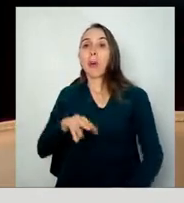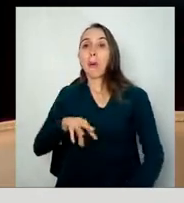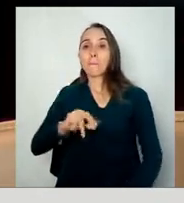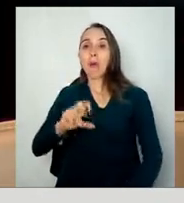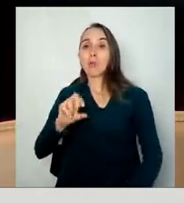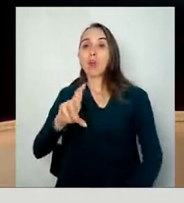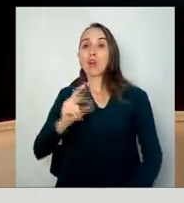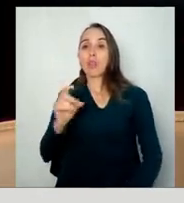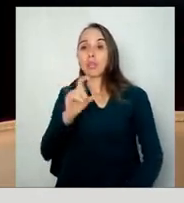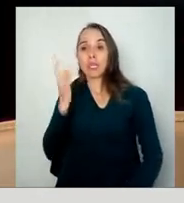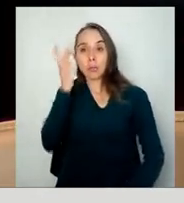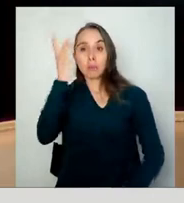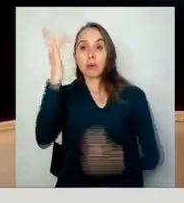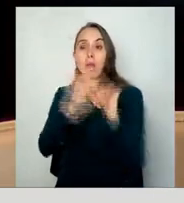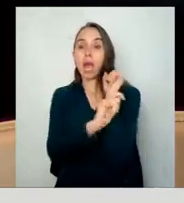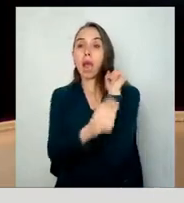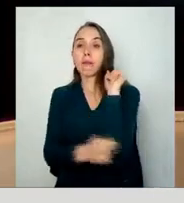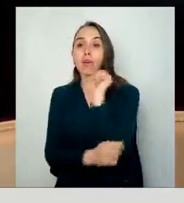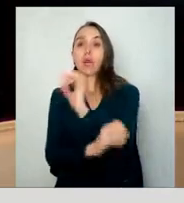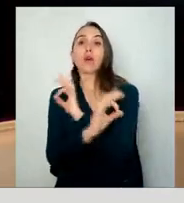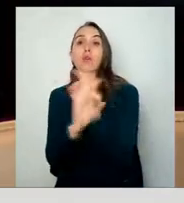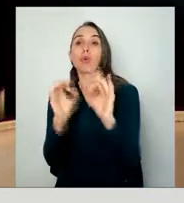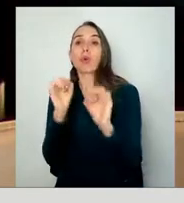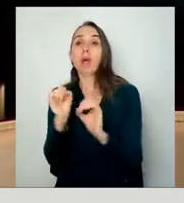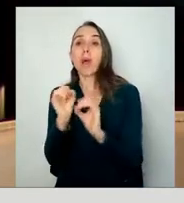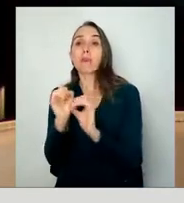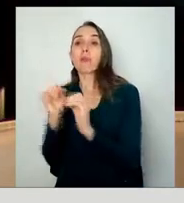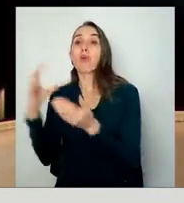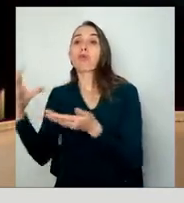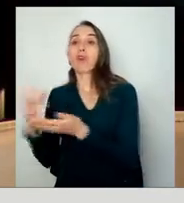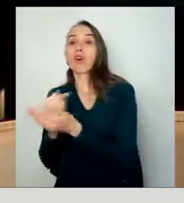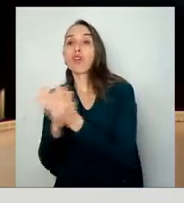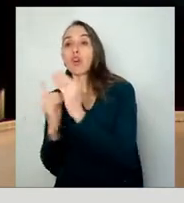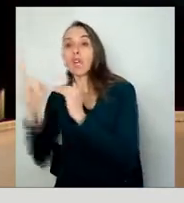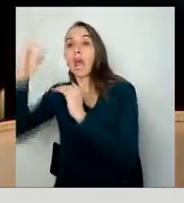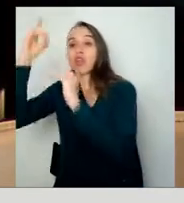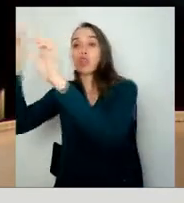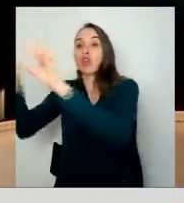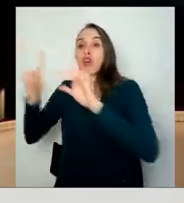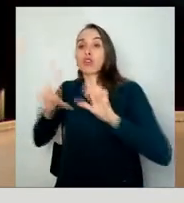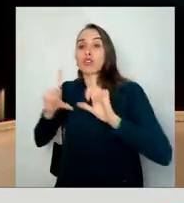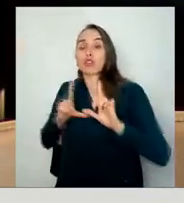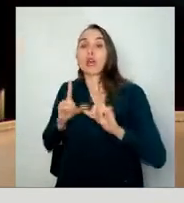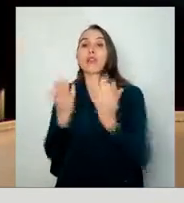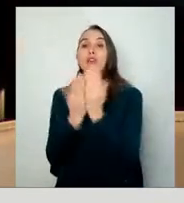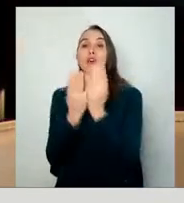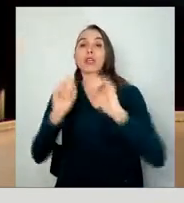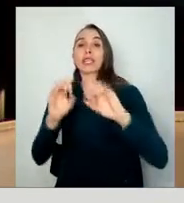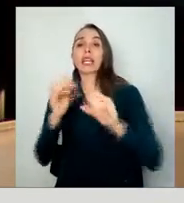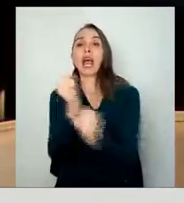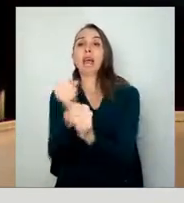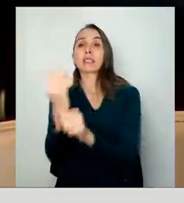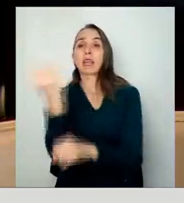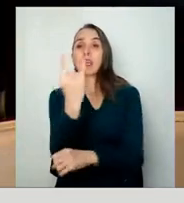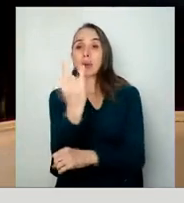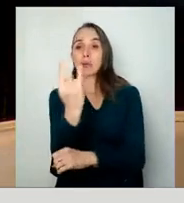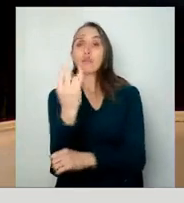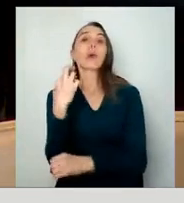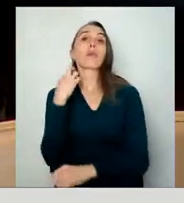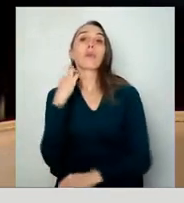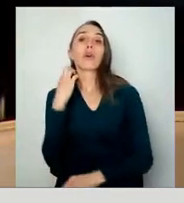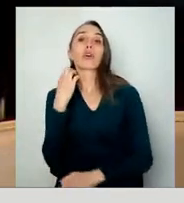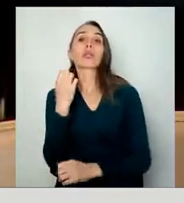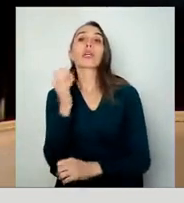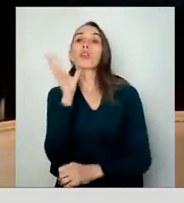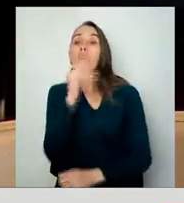un brillante abogado nunca pudo acceder a ese grado y poder dar una cátedra Universitaria Simplemente porque no tuvo dinero